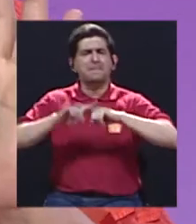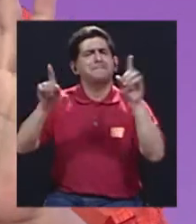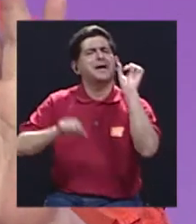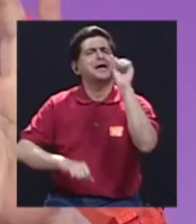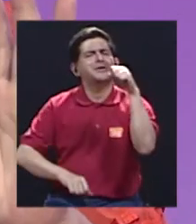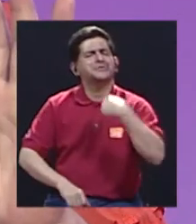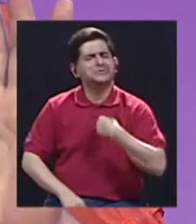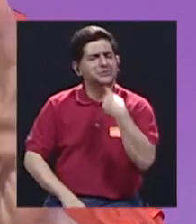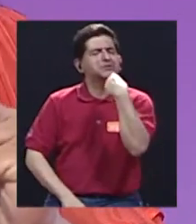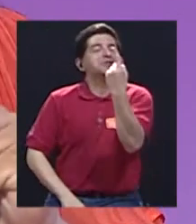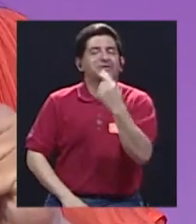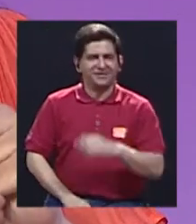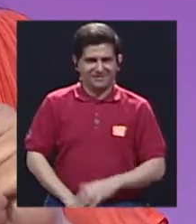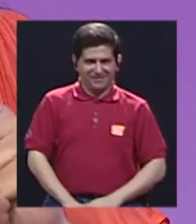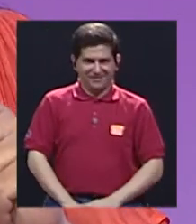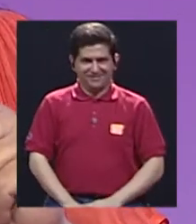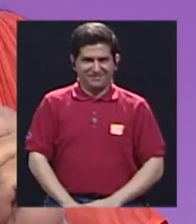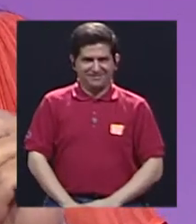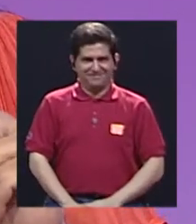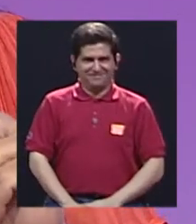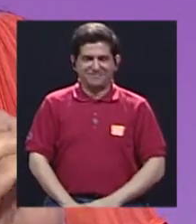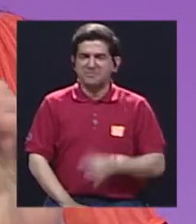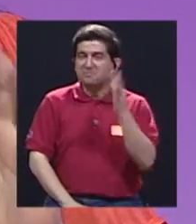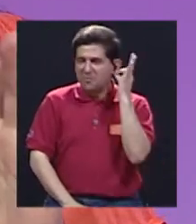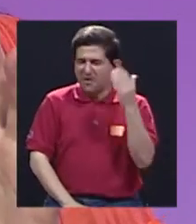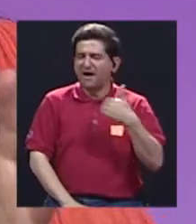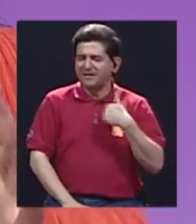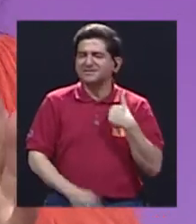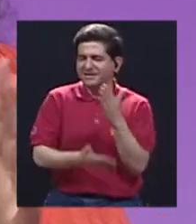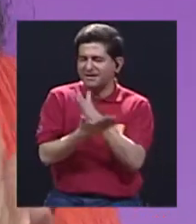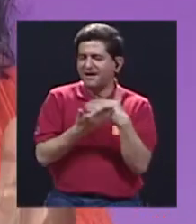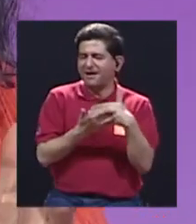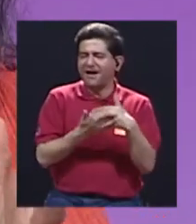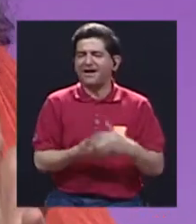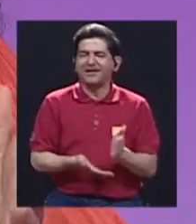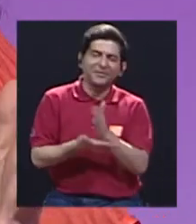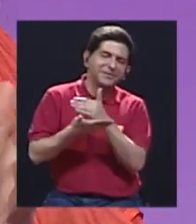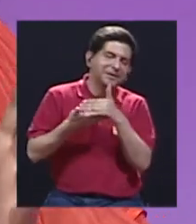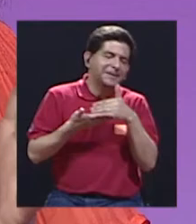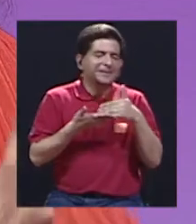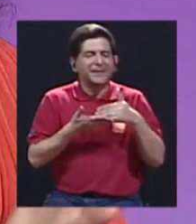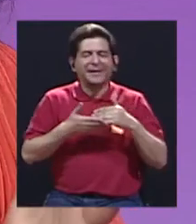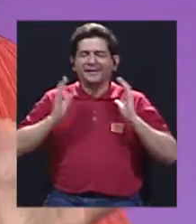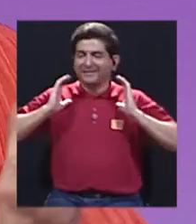me atrevería a decir es que las mujeres tenemos algunas carnes